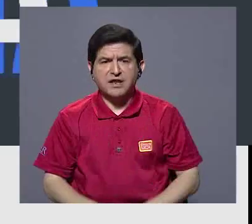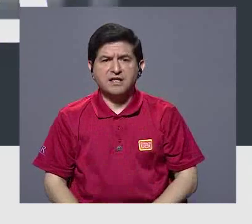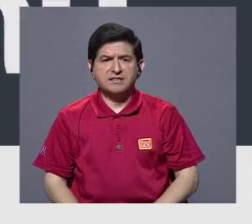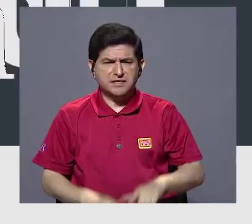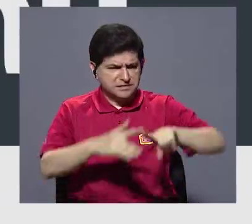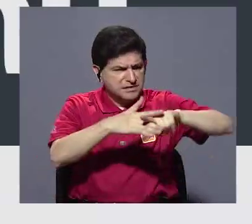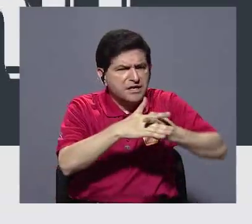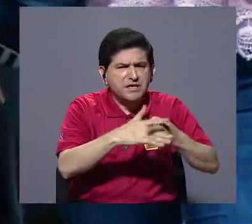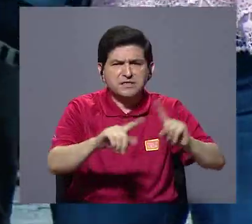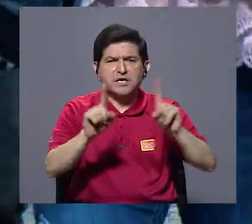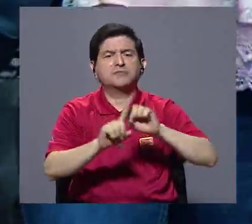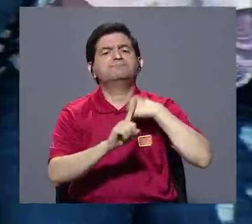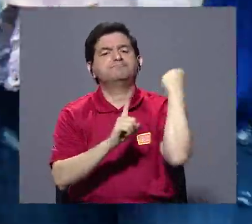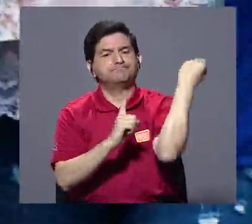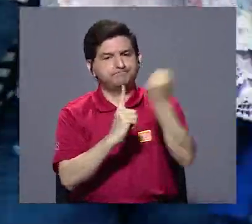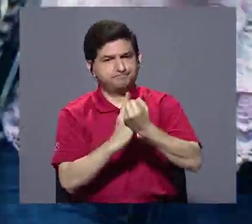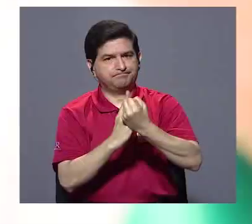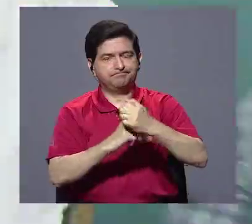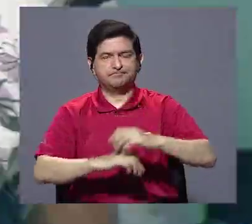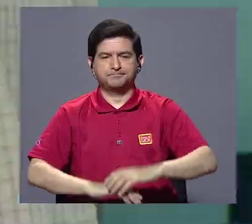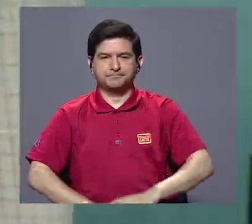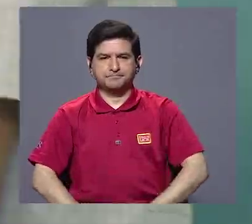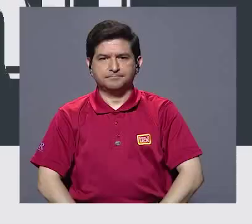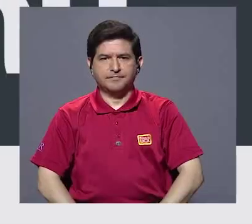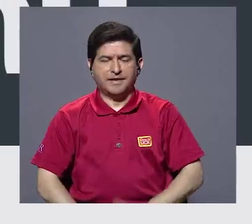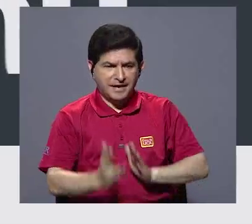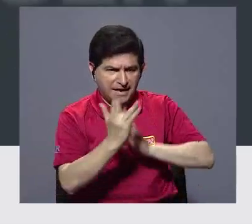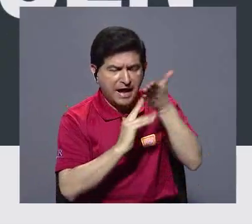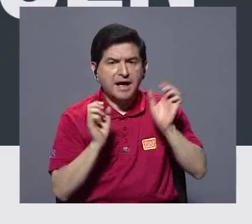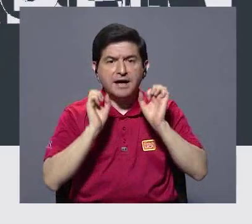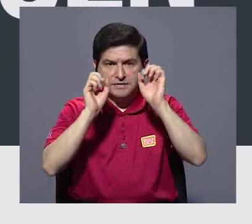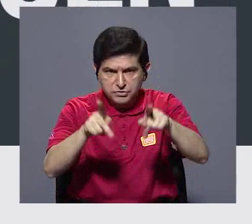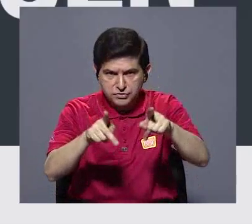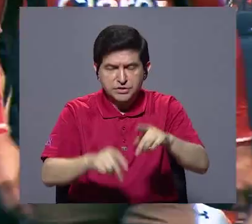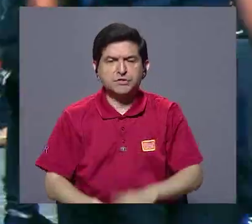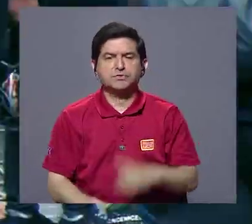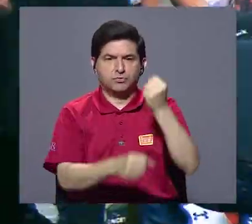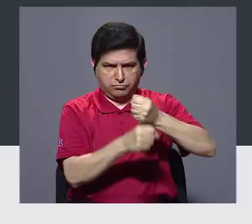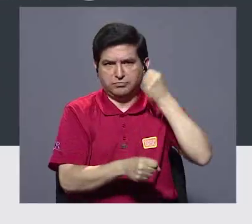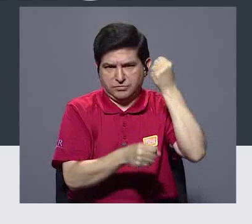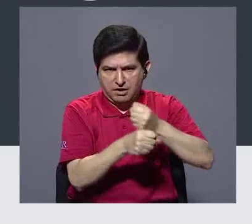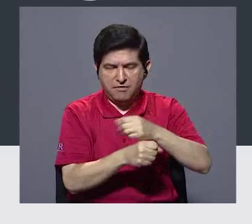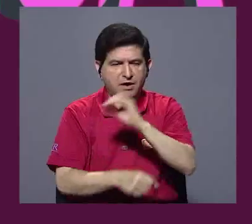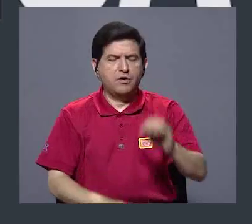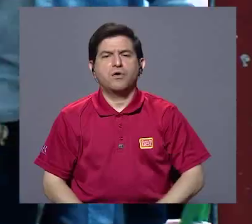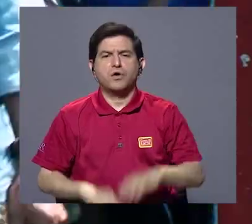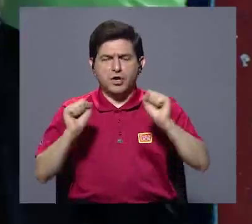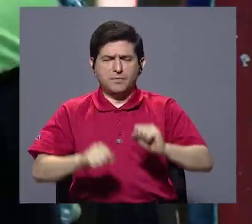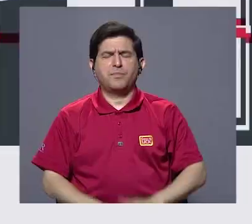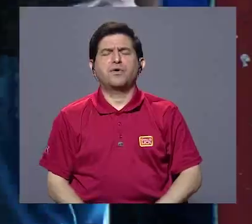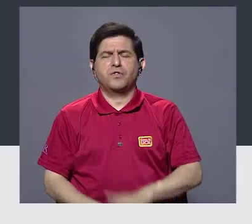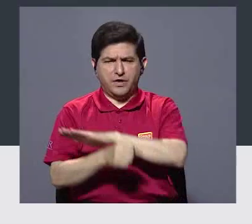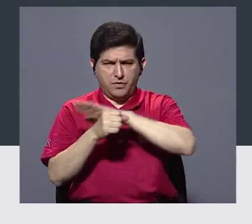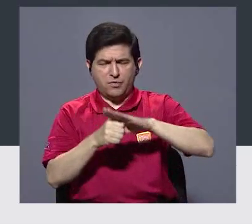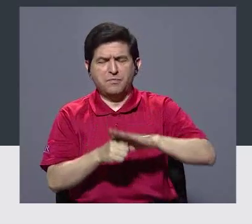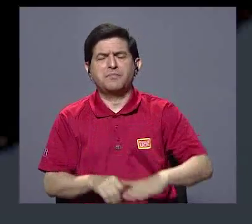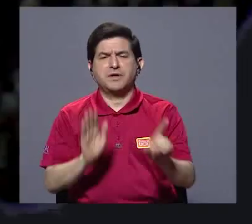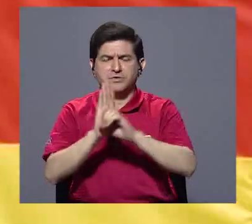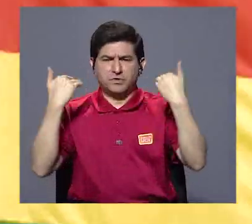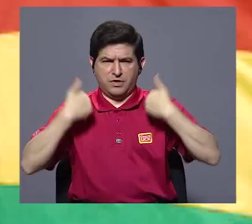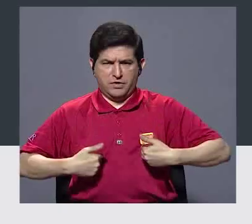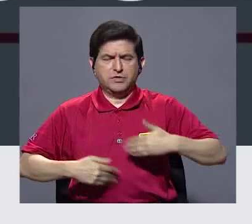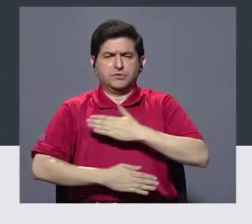su origen en diversas condiciones. El acceso a las oportunidades, al empleo y a gozar en forma plena de los derechos humanos